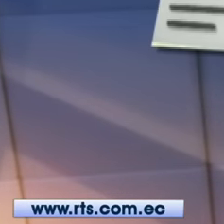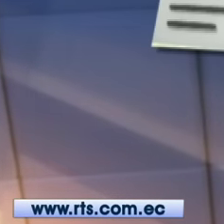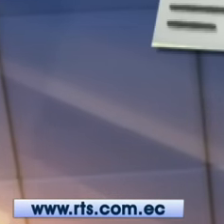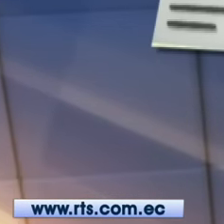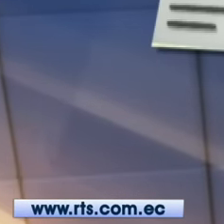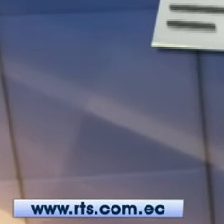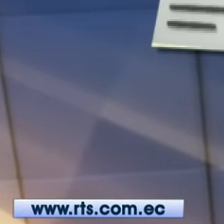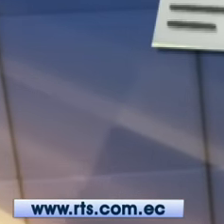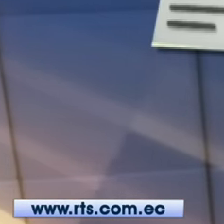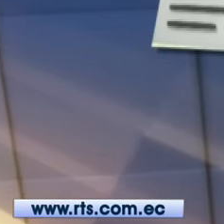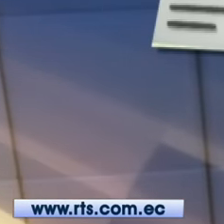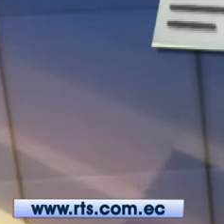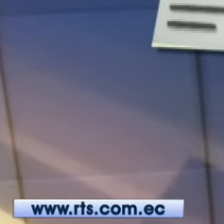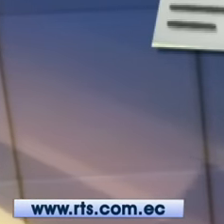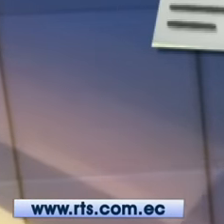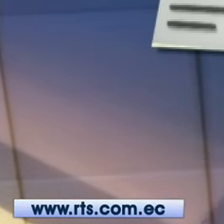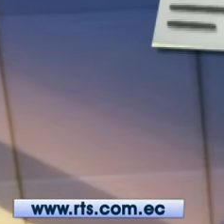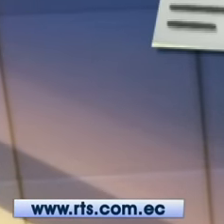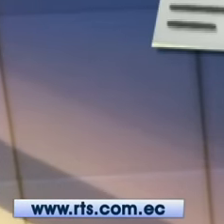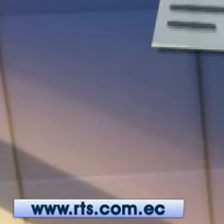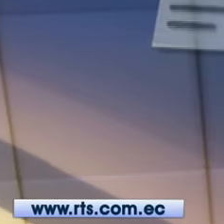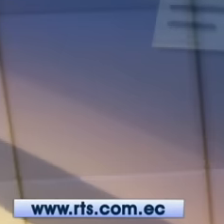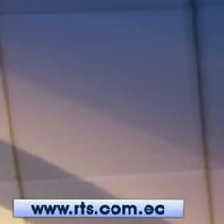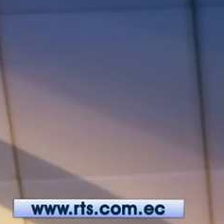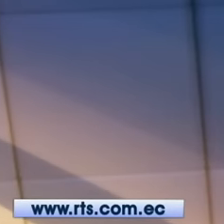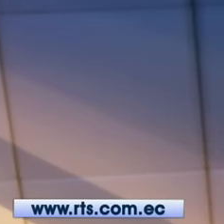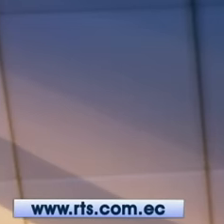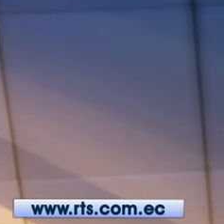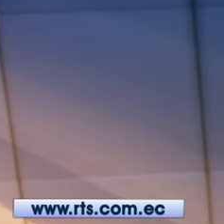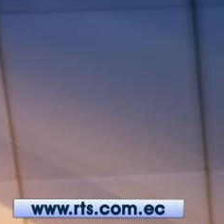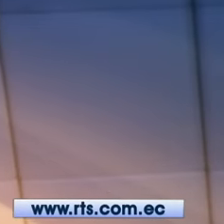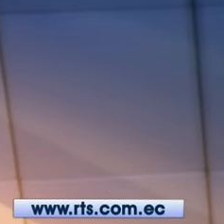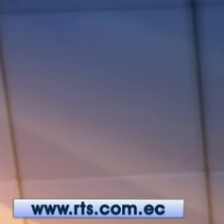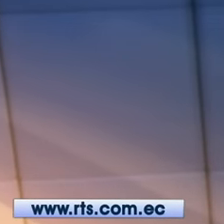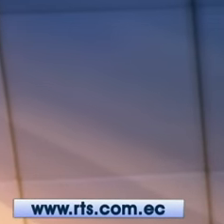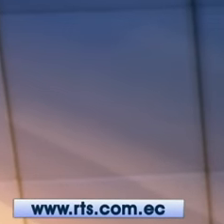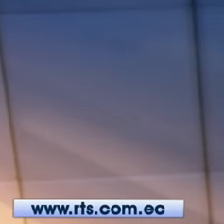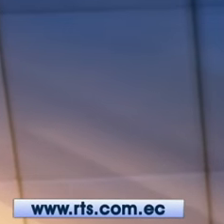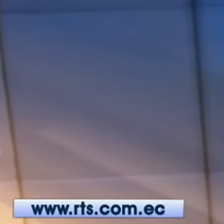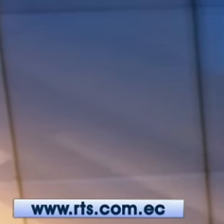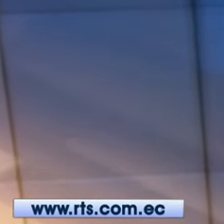fotográfico, es decir, aparecerán las fotos de